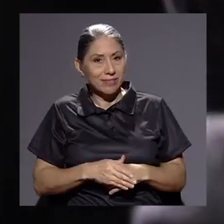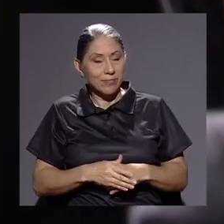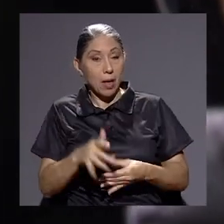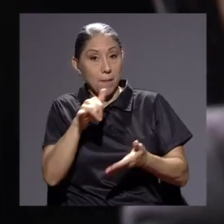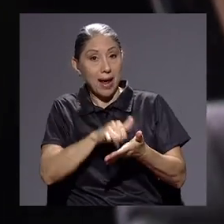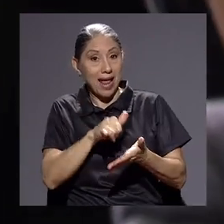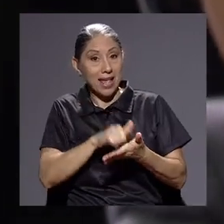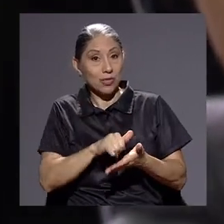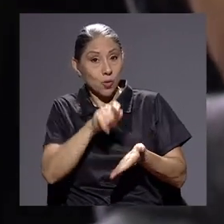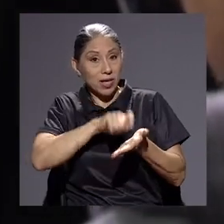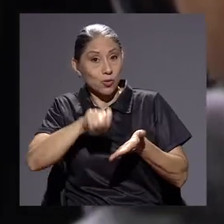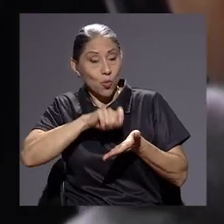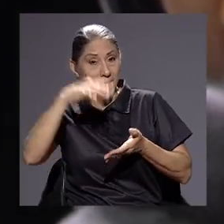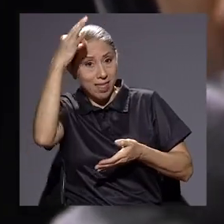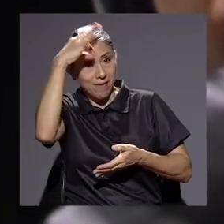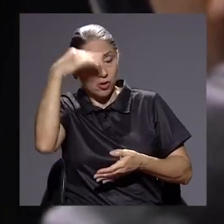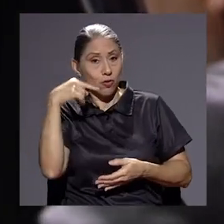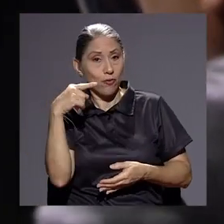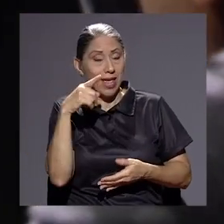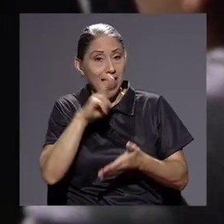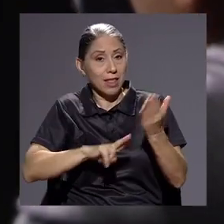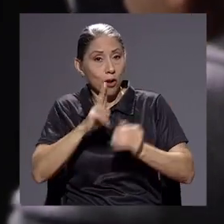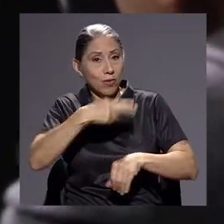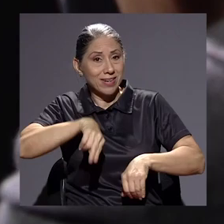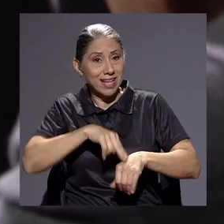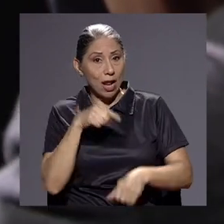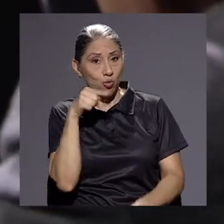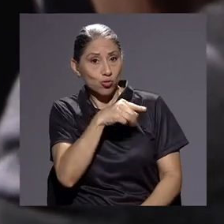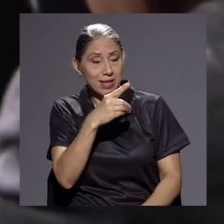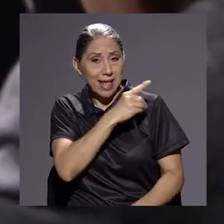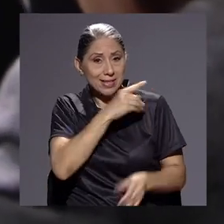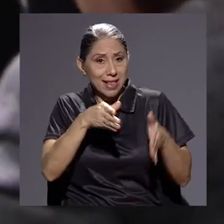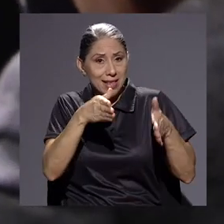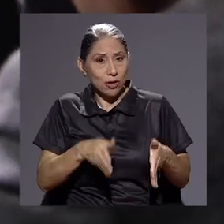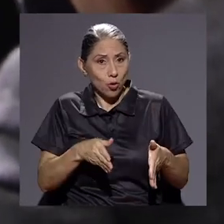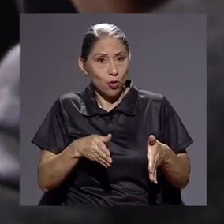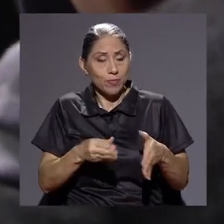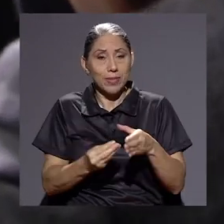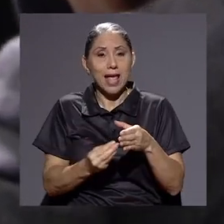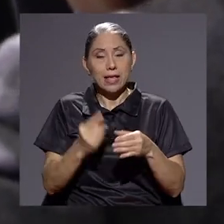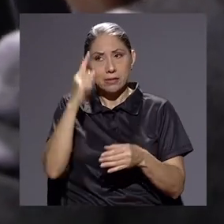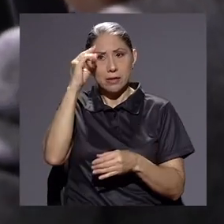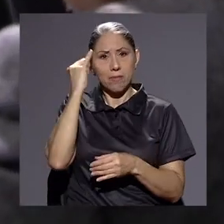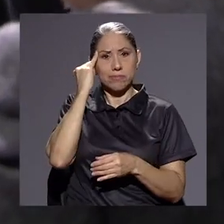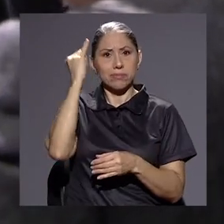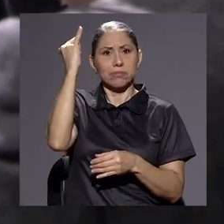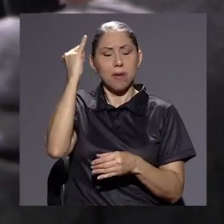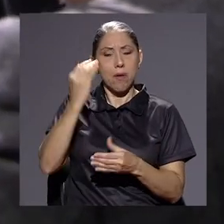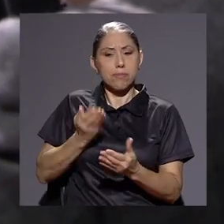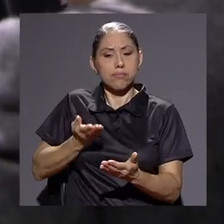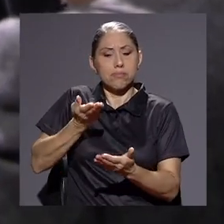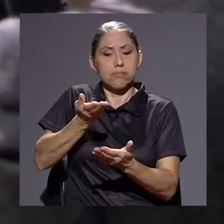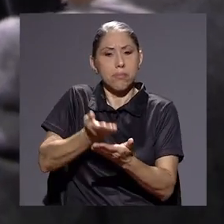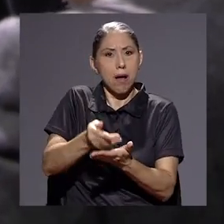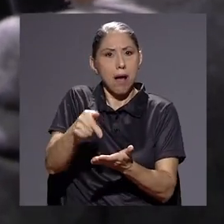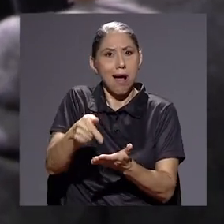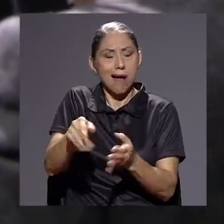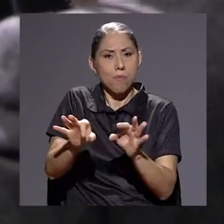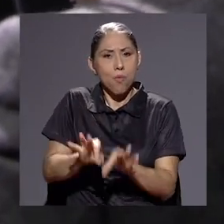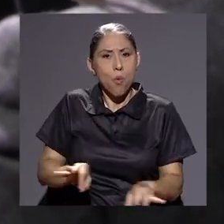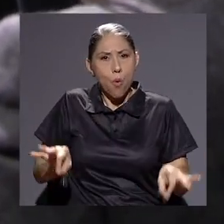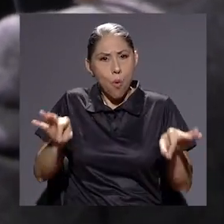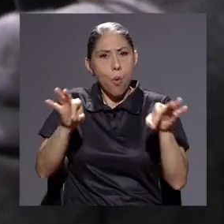escuela en la que usted es el director, la Escuela de Filosofía de la Universidad Nacional, se crea una iniciativa que me parece muy